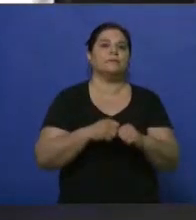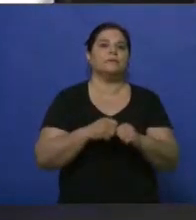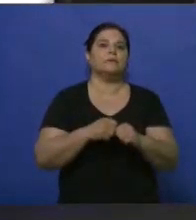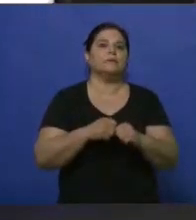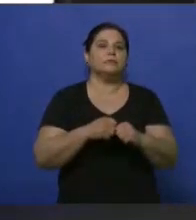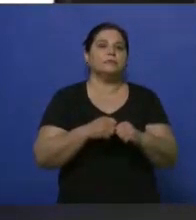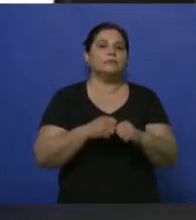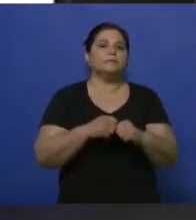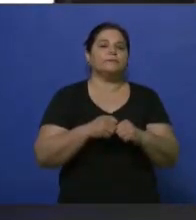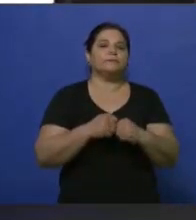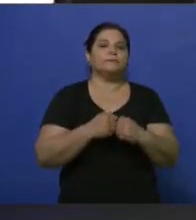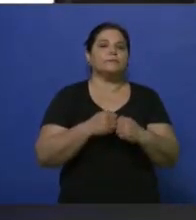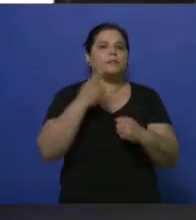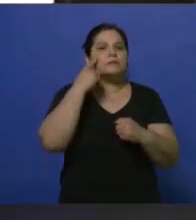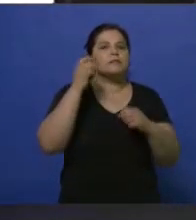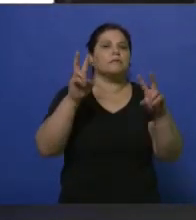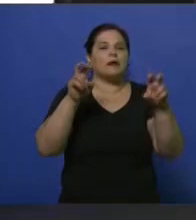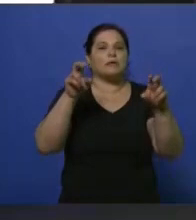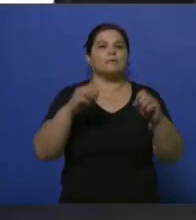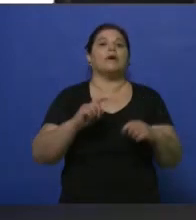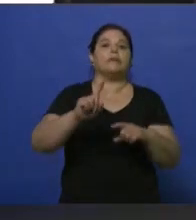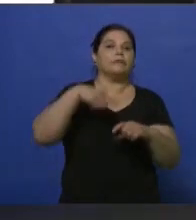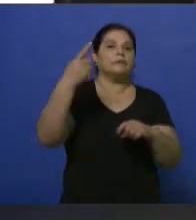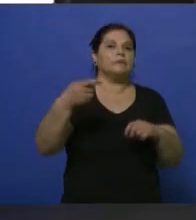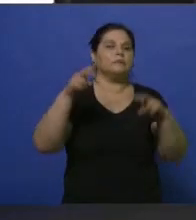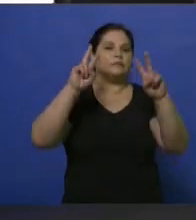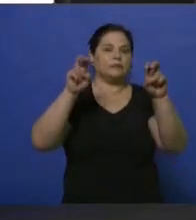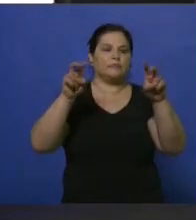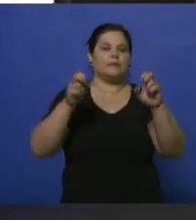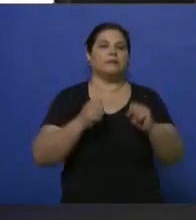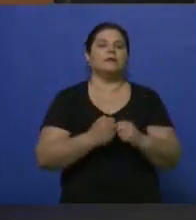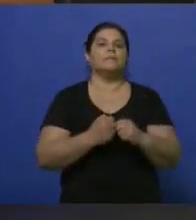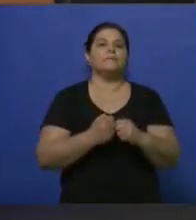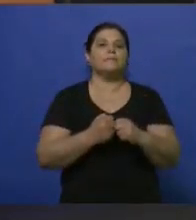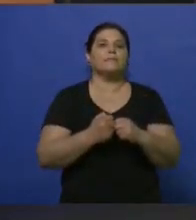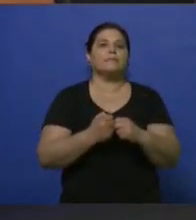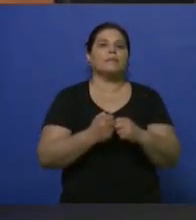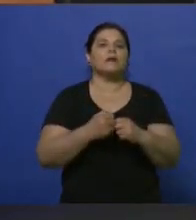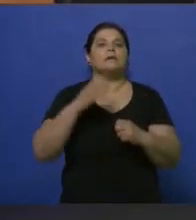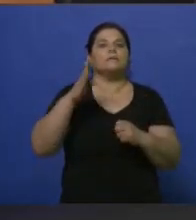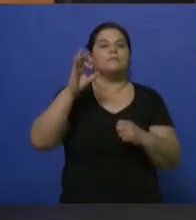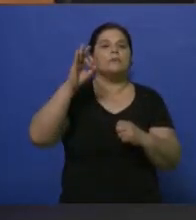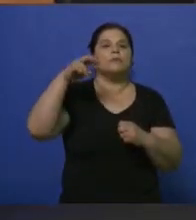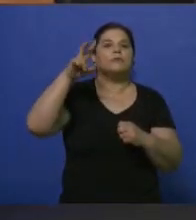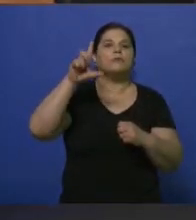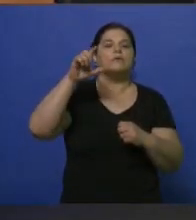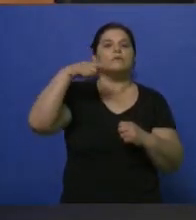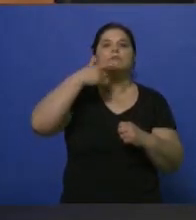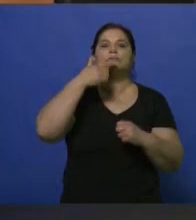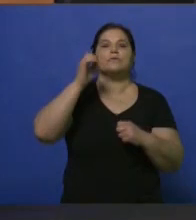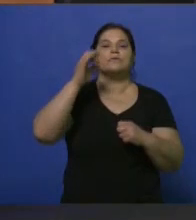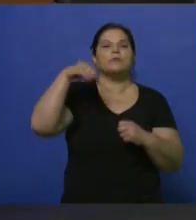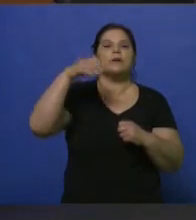que sabíamos hace tiempo. Pero hay un tema, otro tema particularmente, que tiene que ver con que a Bolsonaro para ganar no solamente lo apoyaron